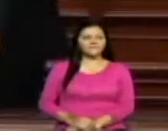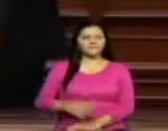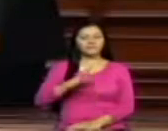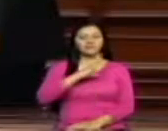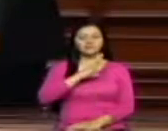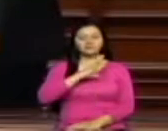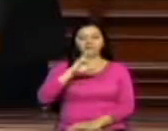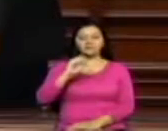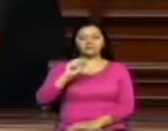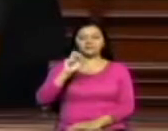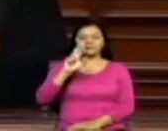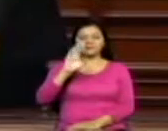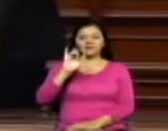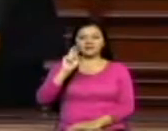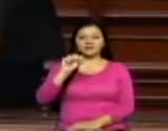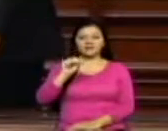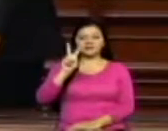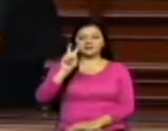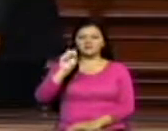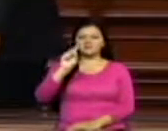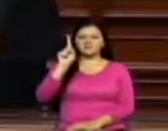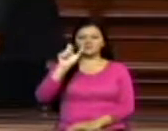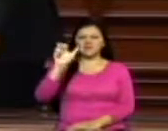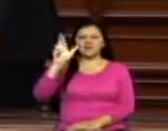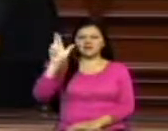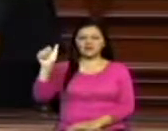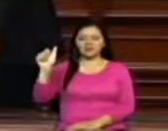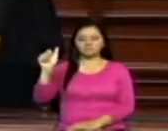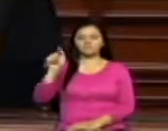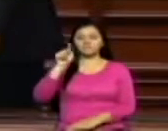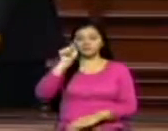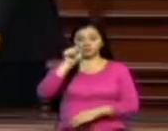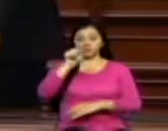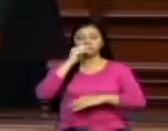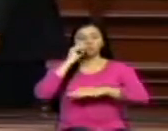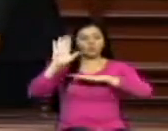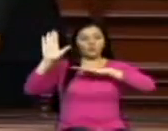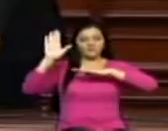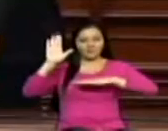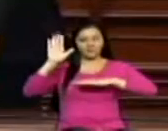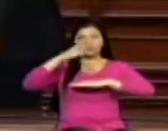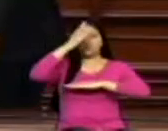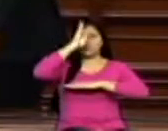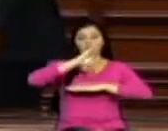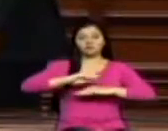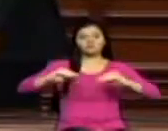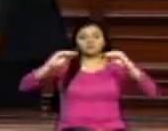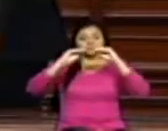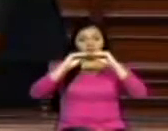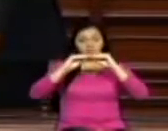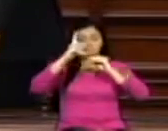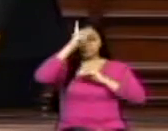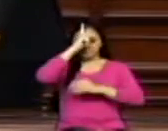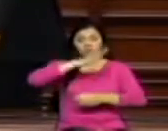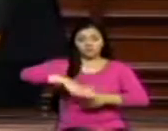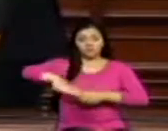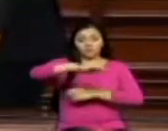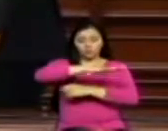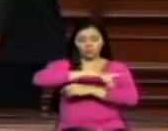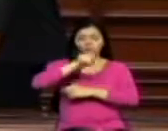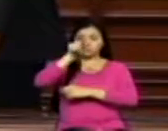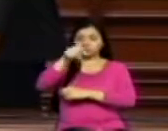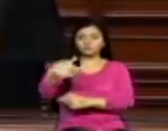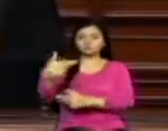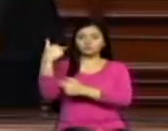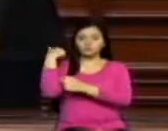Señor Martín Alberto Vizcarra Cornejo, ¿jura usted, por Dios y por la patria, ejercer fielmente